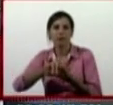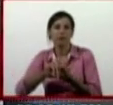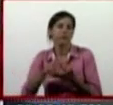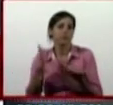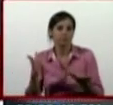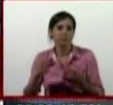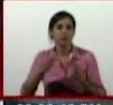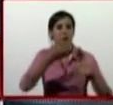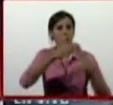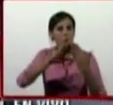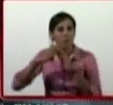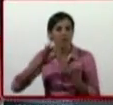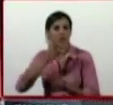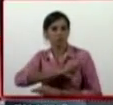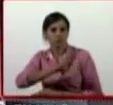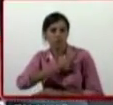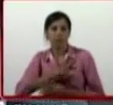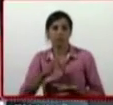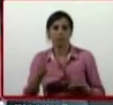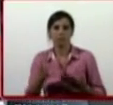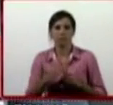colectivo a nivel de la sociedad, de la comunidad.